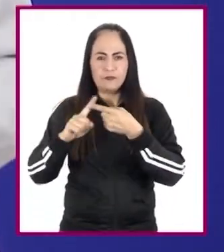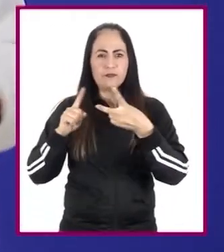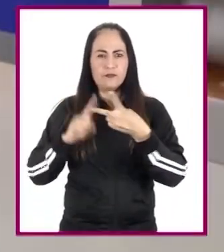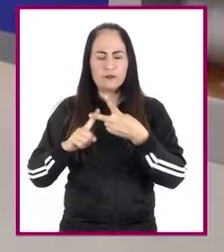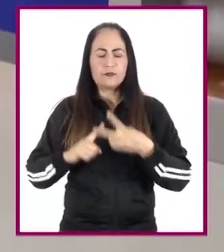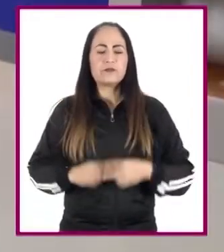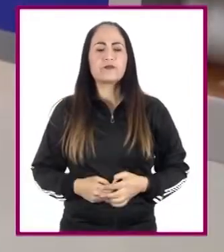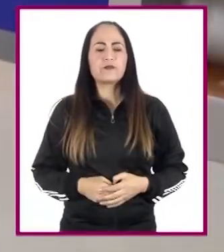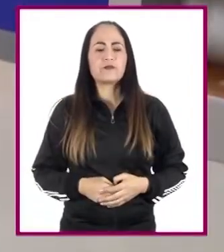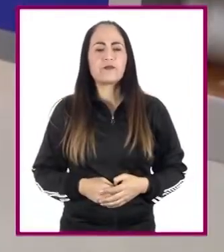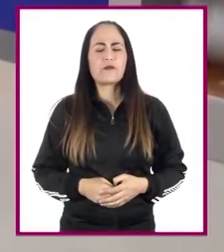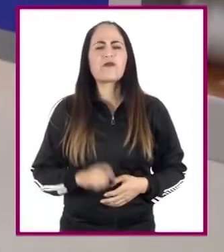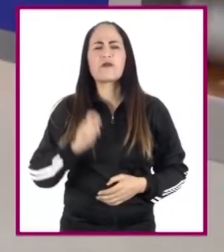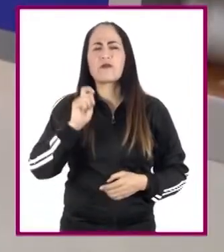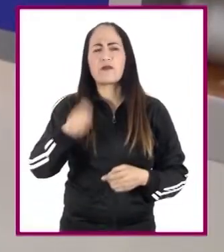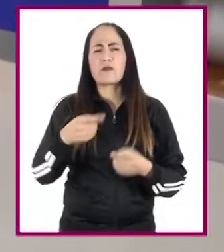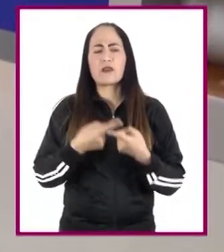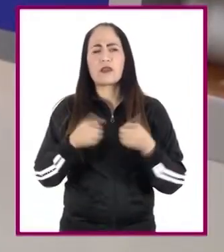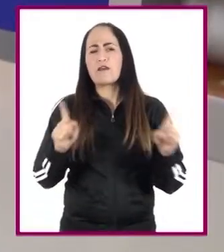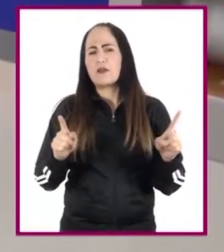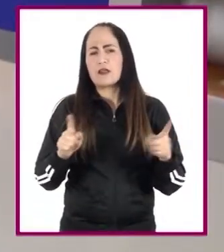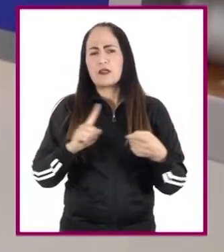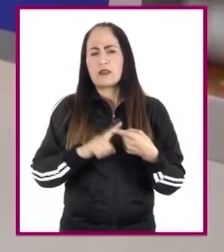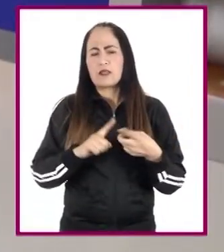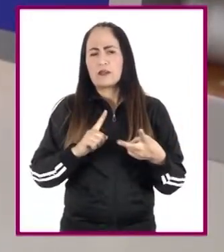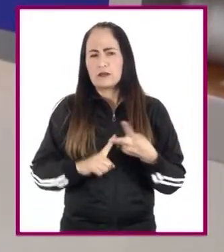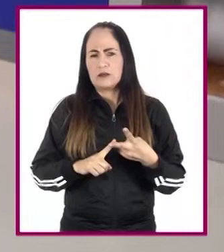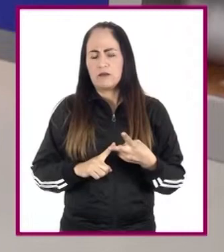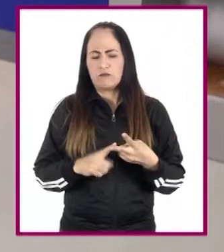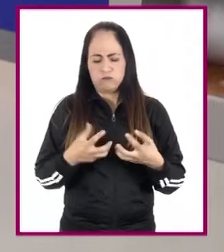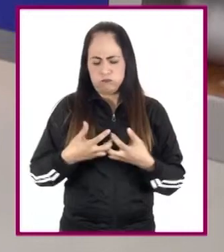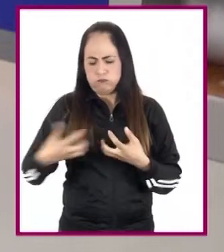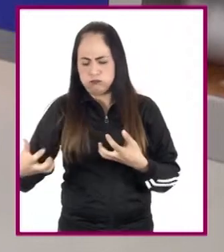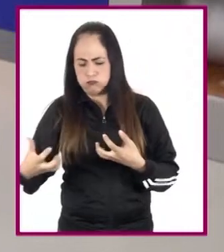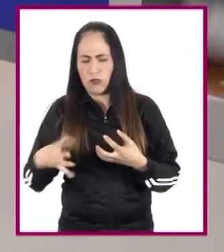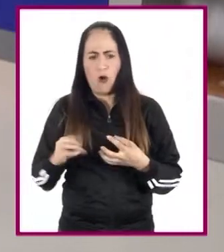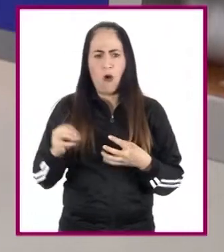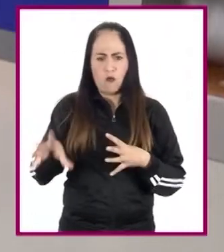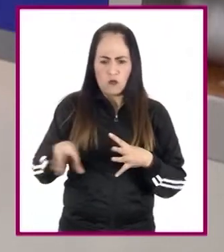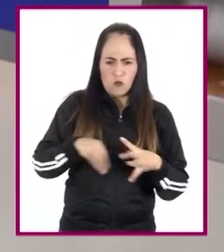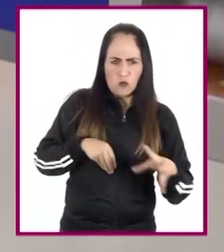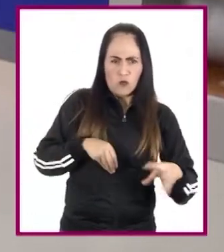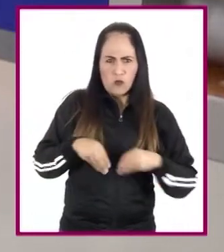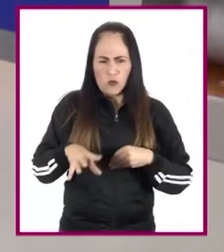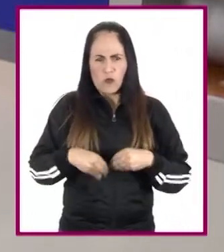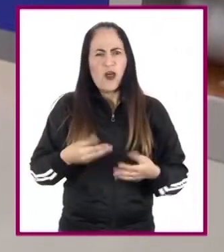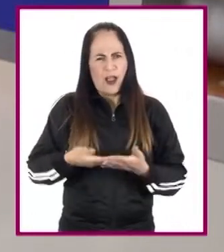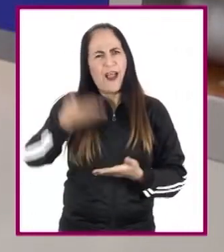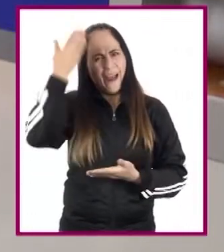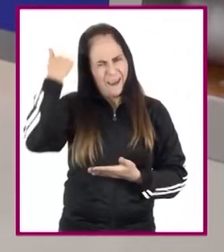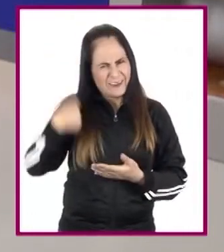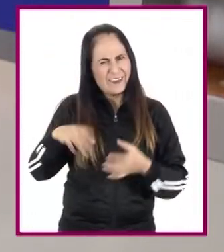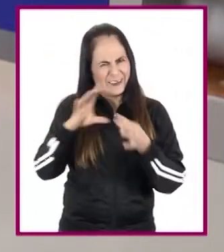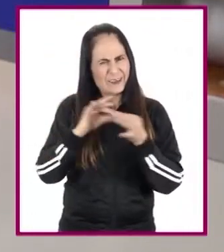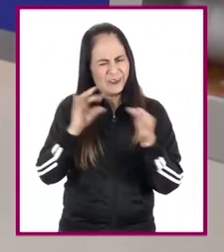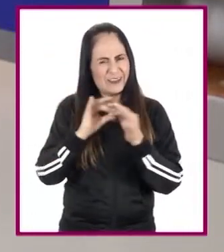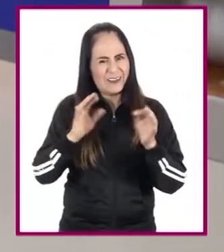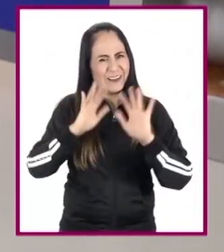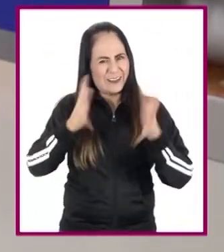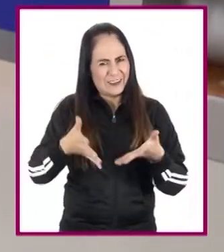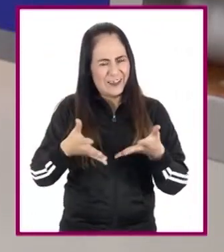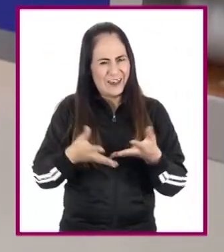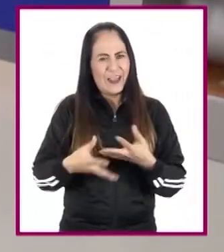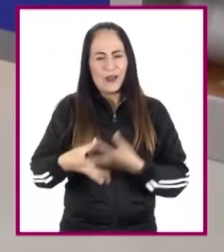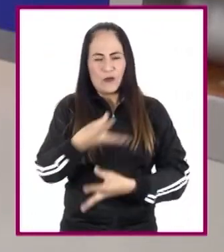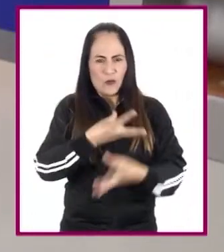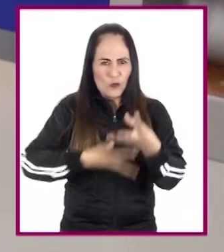respectivamente. La diferencia entre estos tipos de reacciones lo revisamos ya en la sesión ¿Cómo explico los intercambios de energía